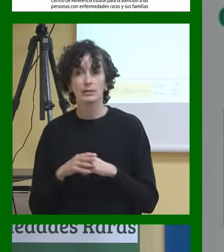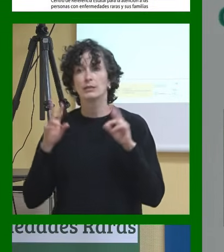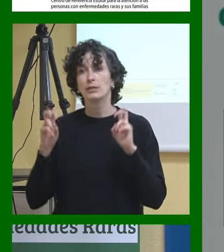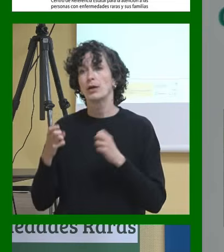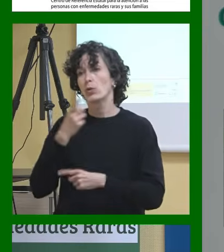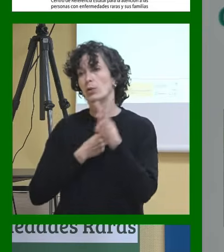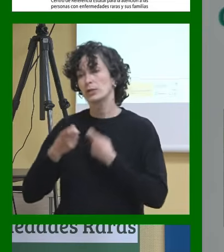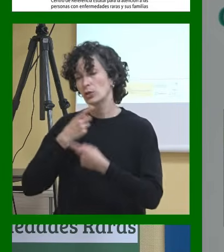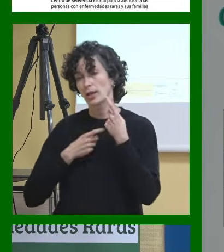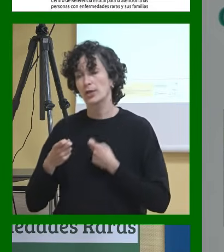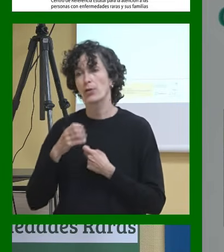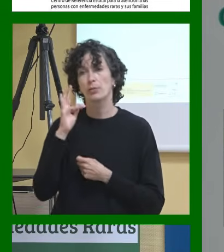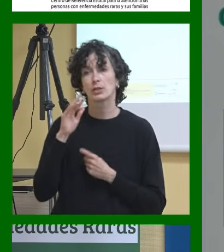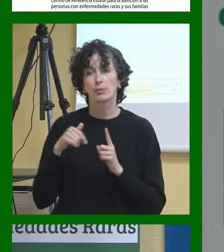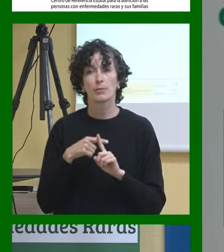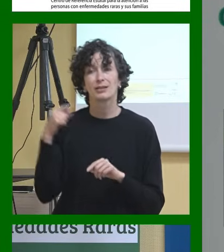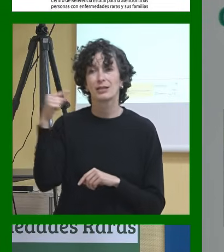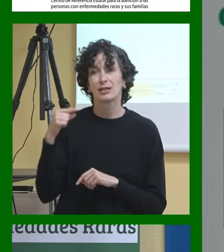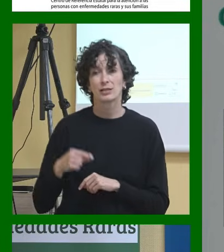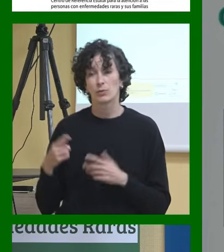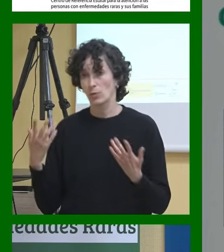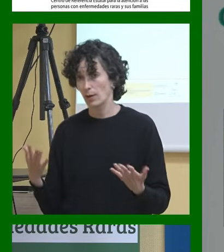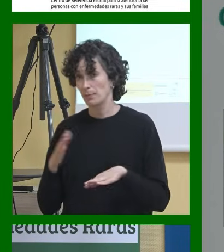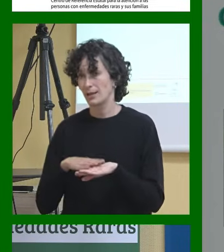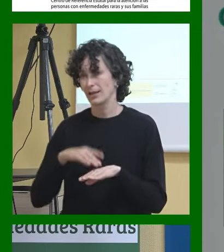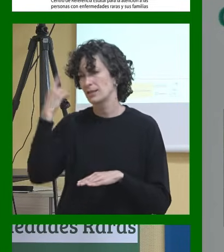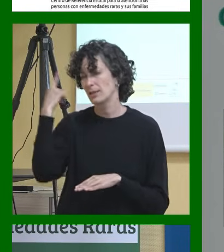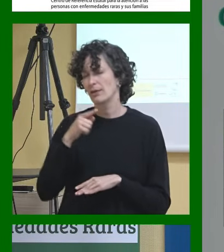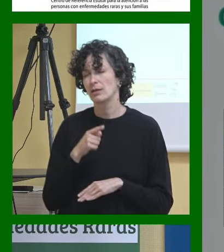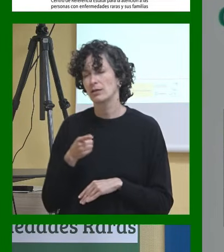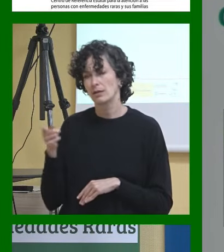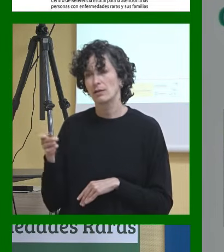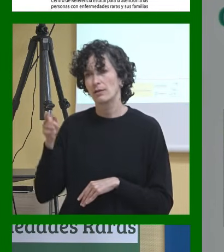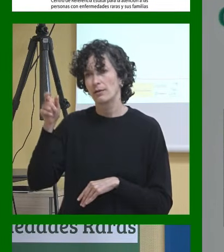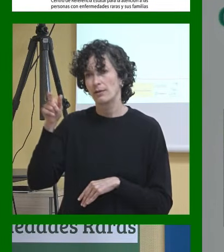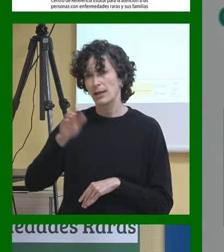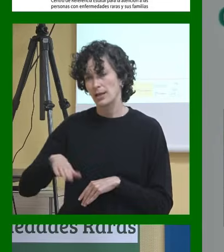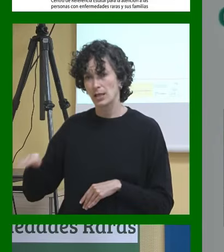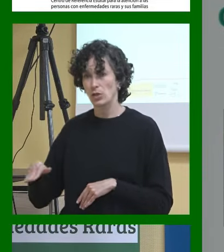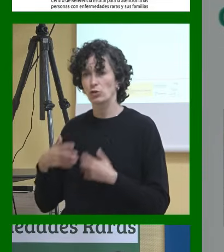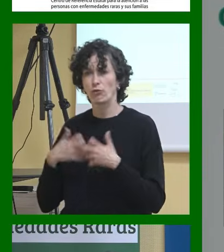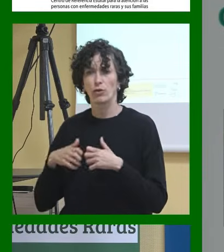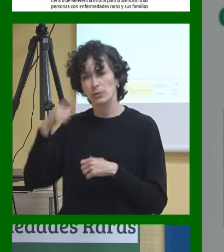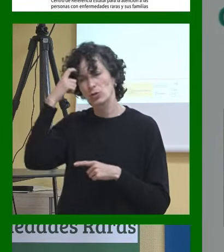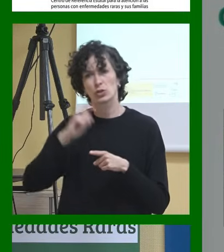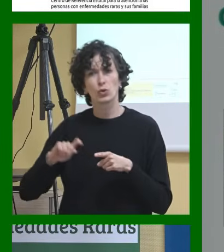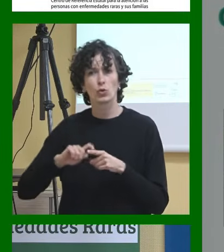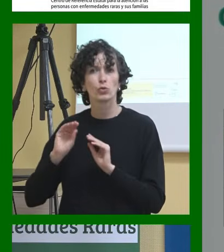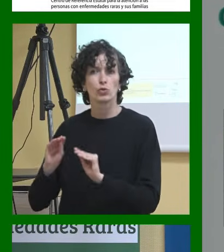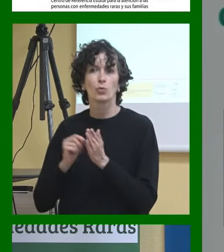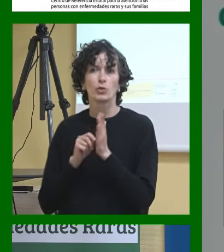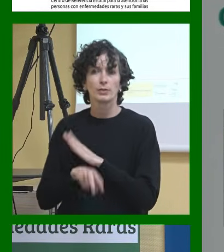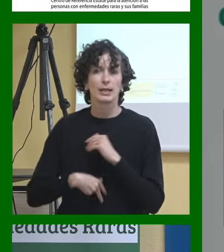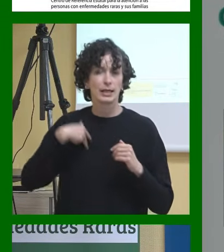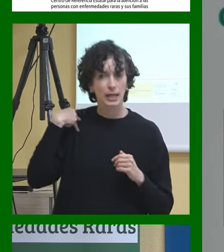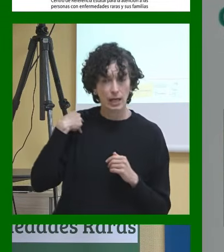y dificultades, que nos da esa visión global del funcionamiento psicológico de los menores, pudimos apreciar